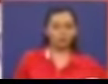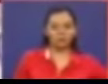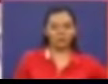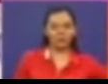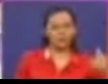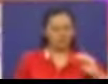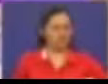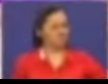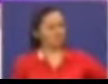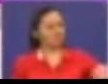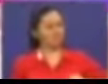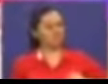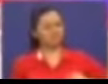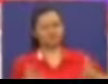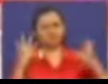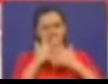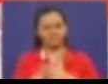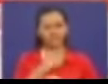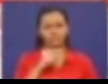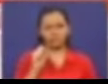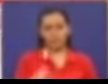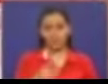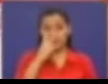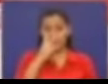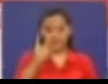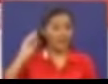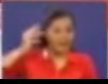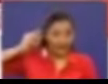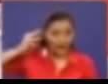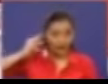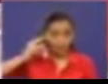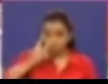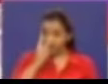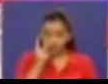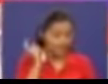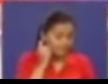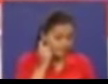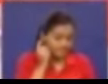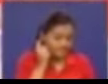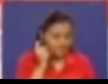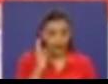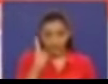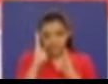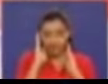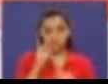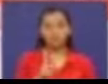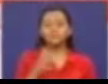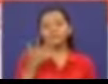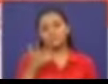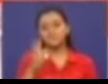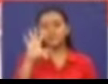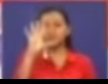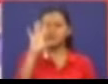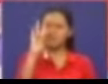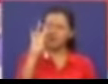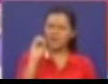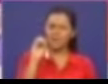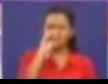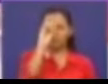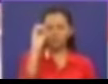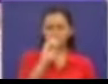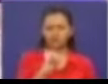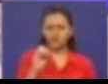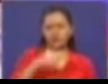Pese a eso, por favor, los que me siguen por radio, atención, aunque hicimos una encuesta, 70% de las personas que siguen el enlace lo